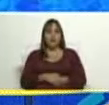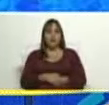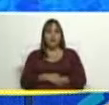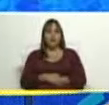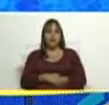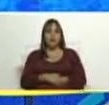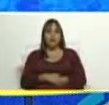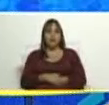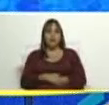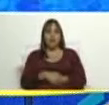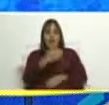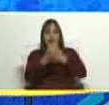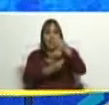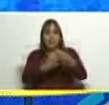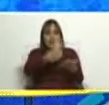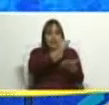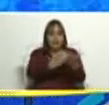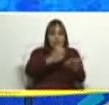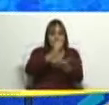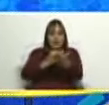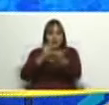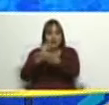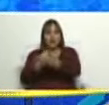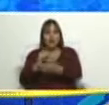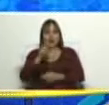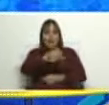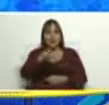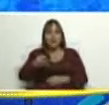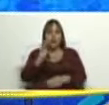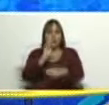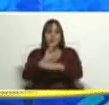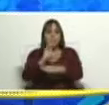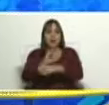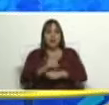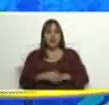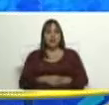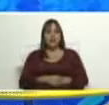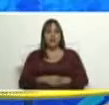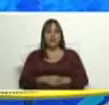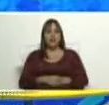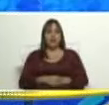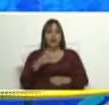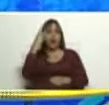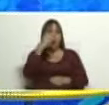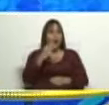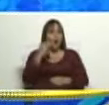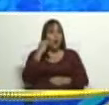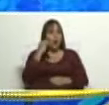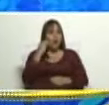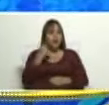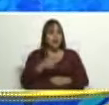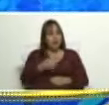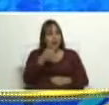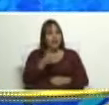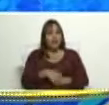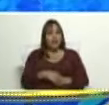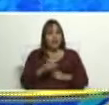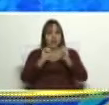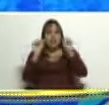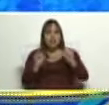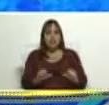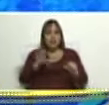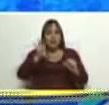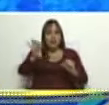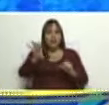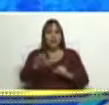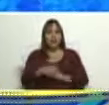Realizar un registro de cuidadores jóvenes, preferiblemente por el sistema Patria.